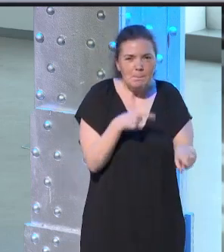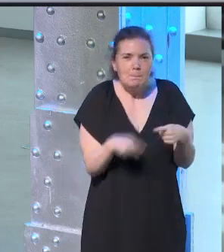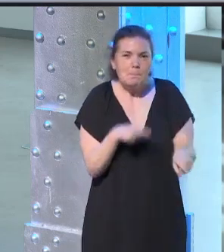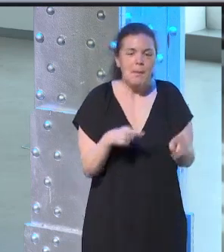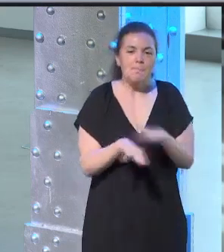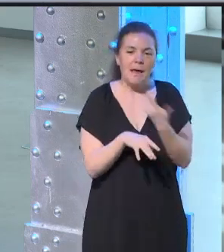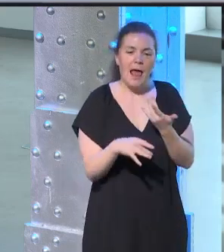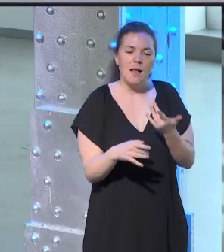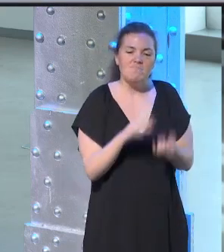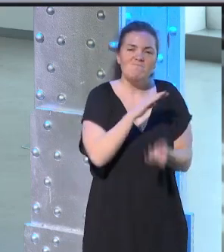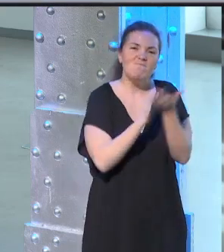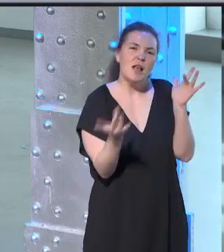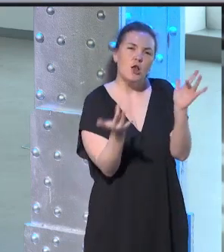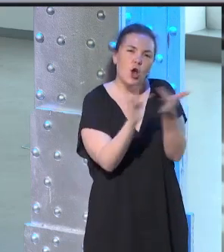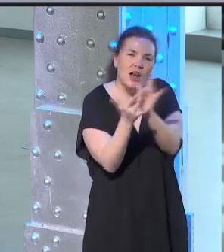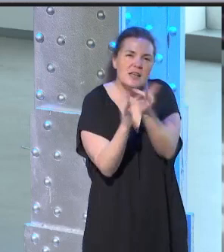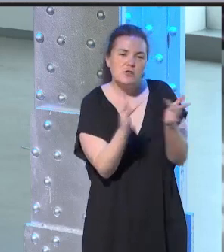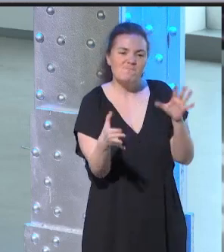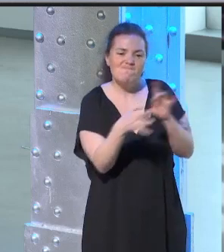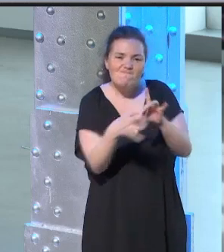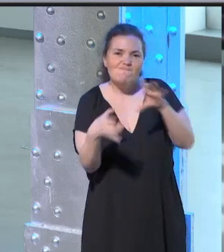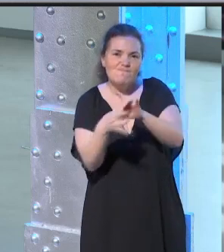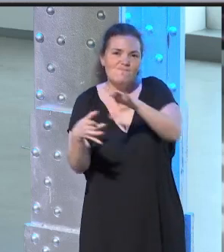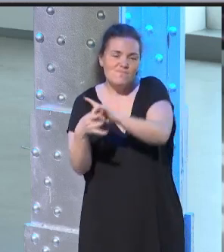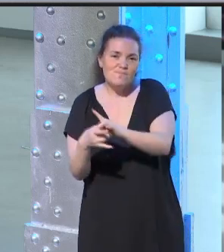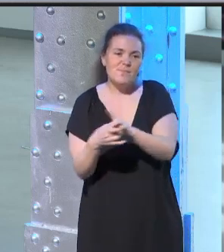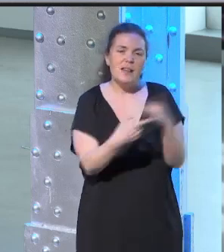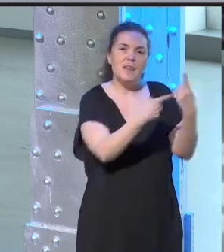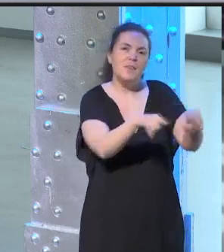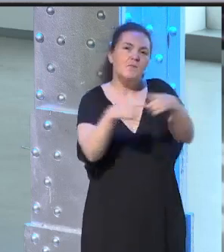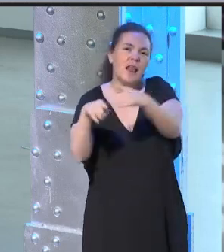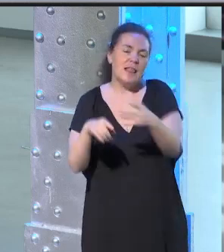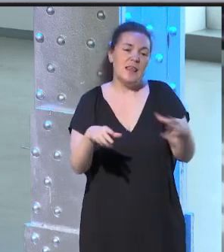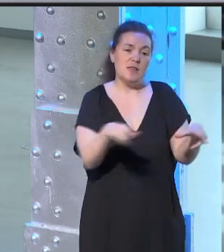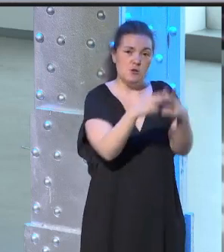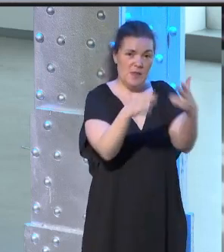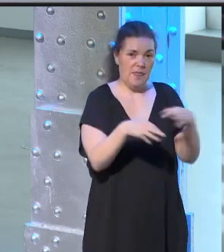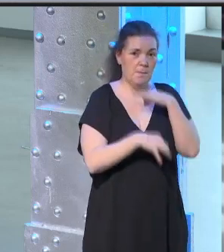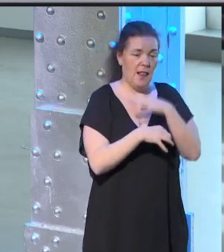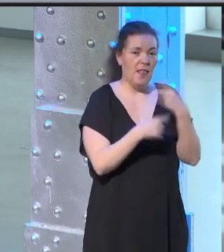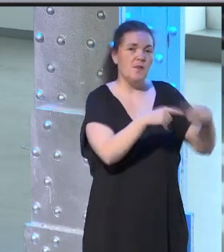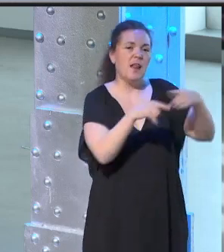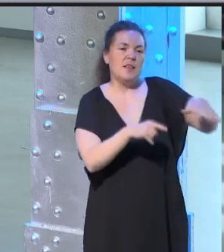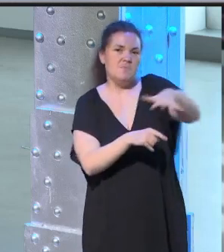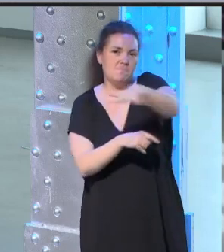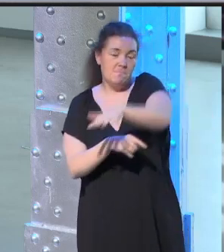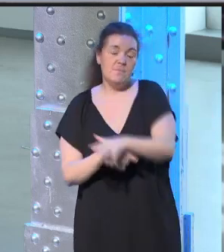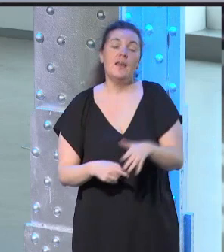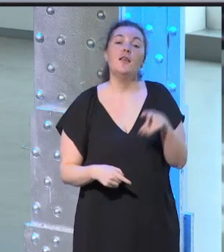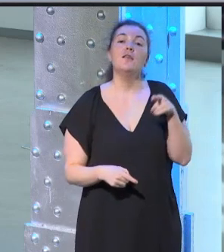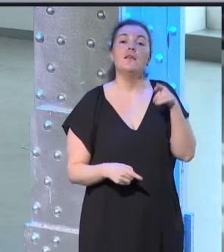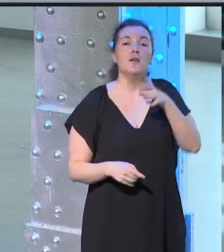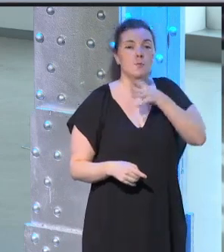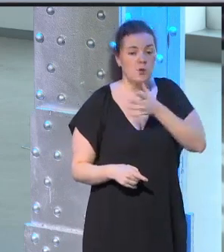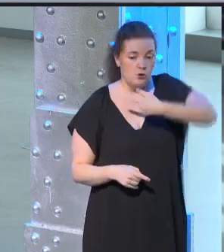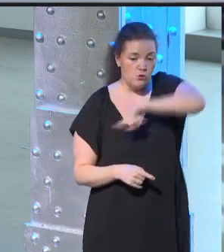de conectores entre los distintos nodos de la sociedad civil. En ese sentido,